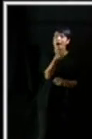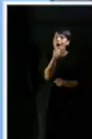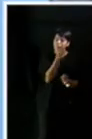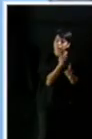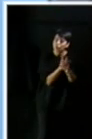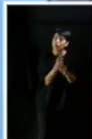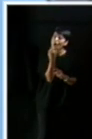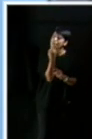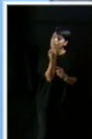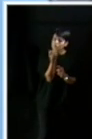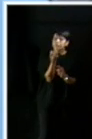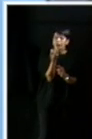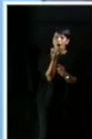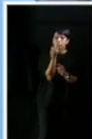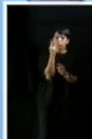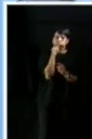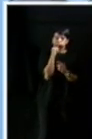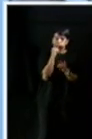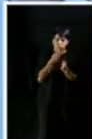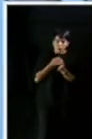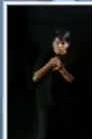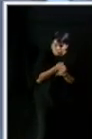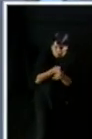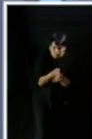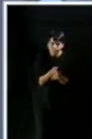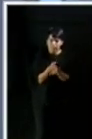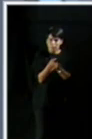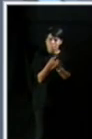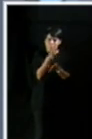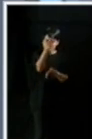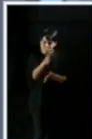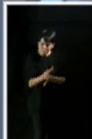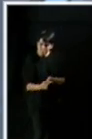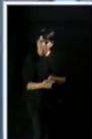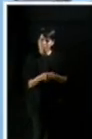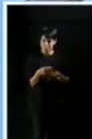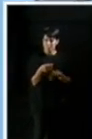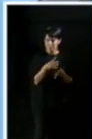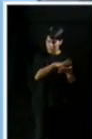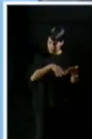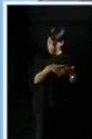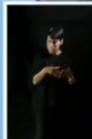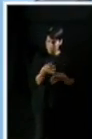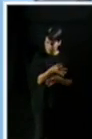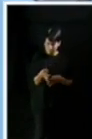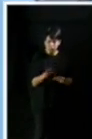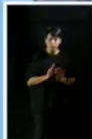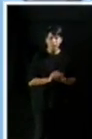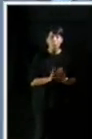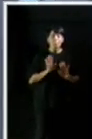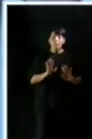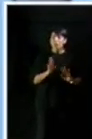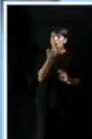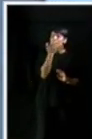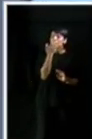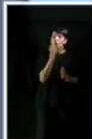rajatabla en horarios y en continuidad vale si sobra al punto sigre y punto pero no dejéis